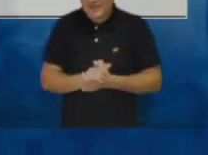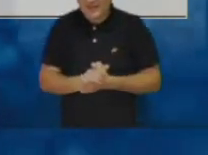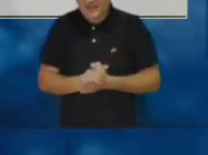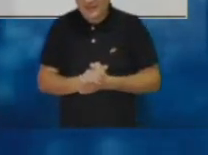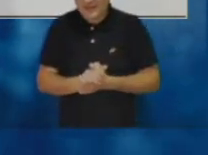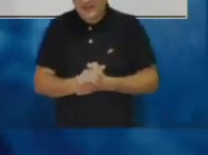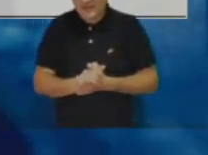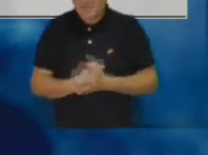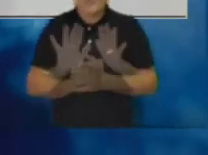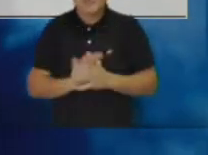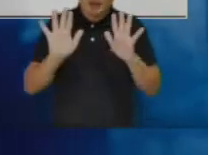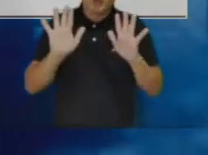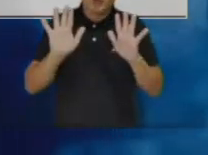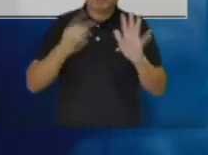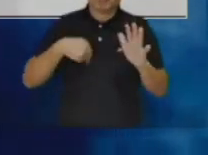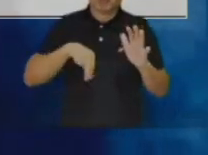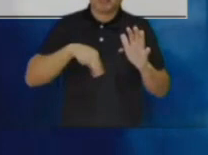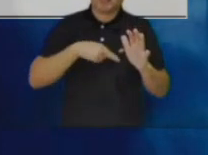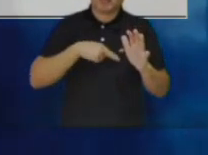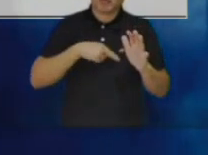trabajamos